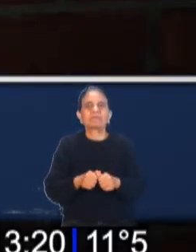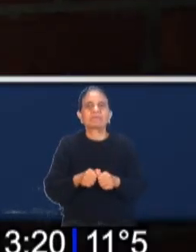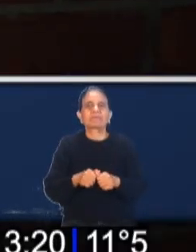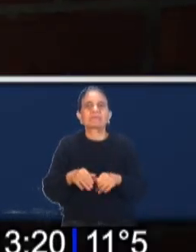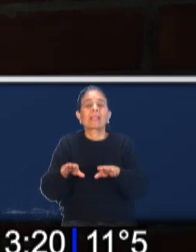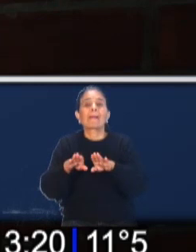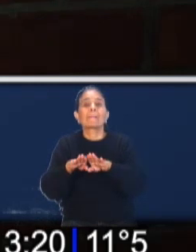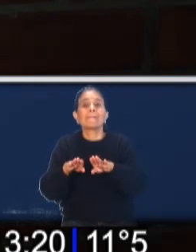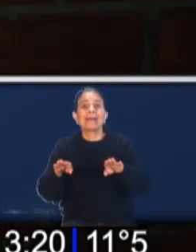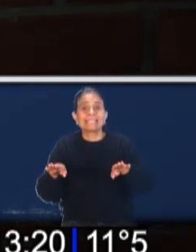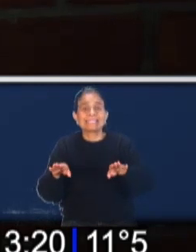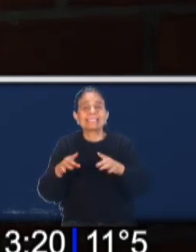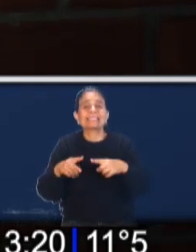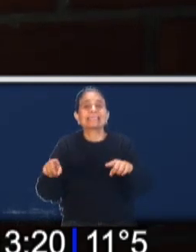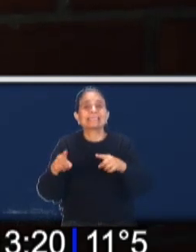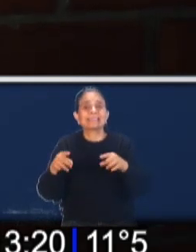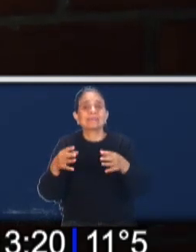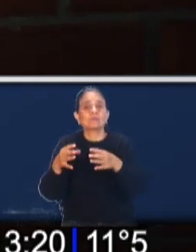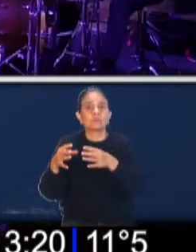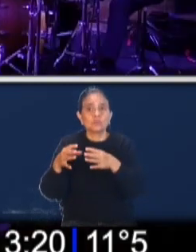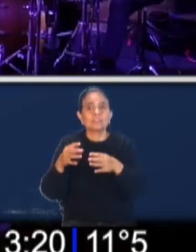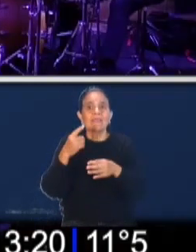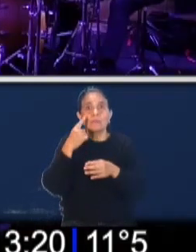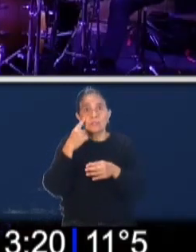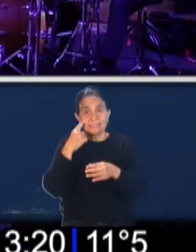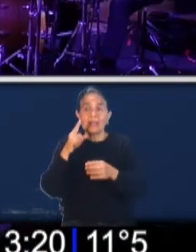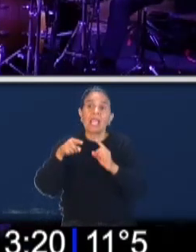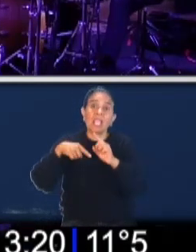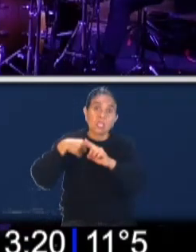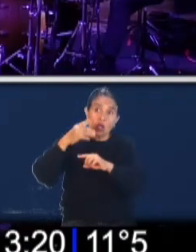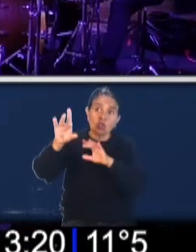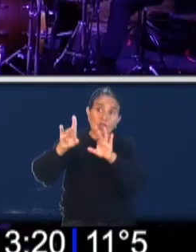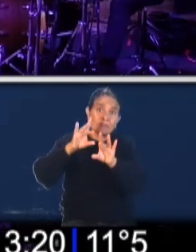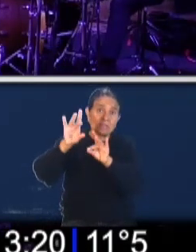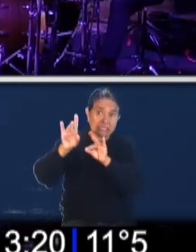la Municipalidad y también con músicos invitados de San Luis.